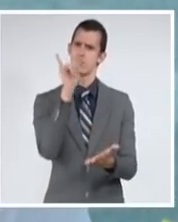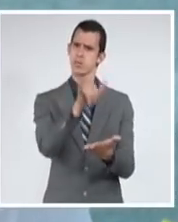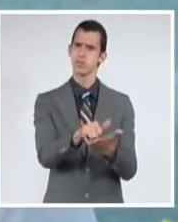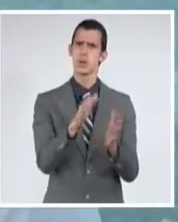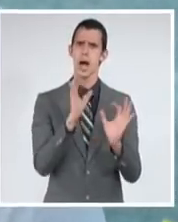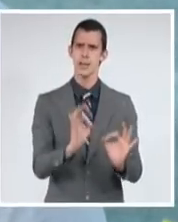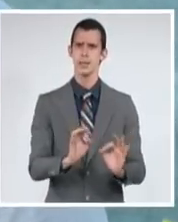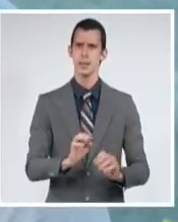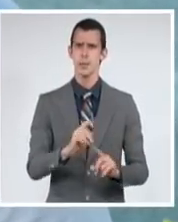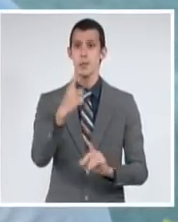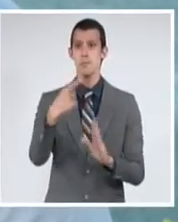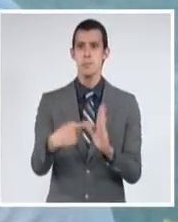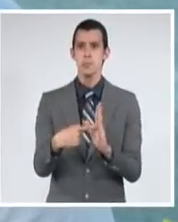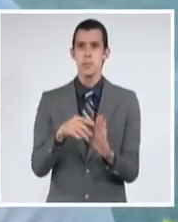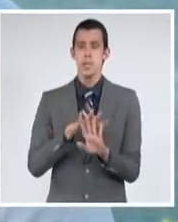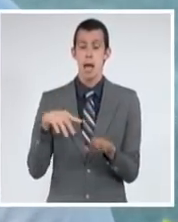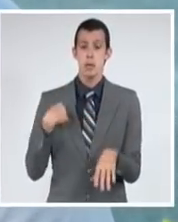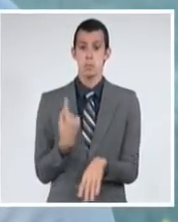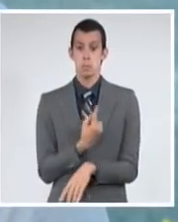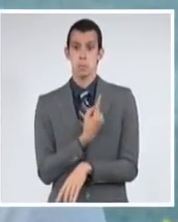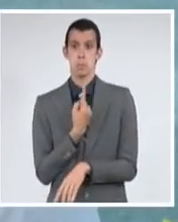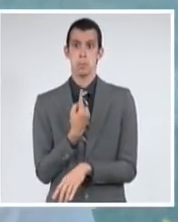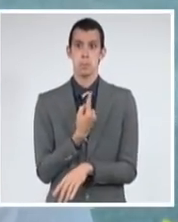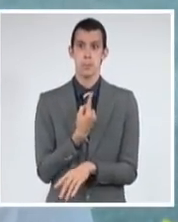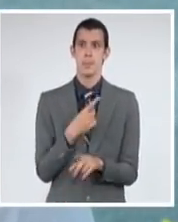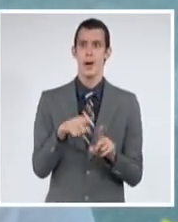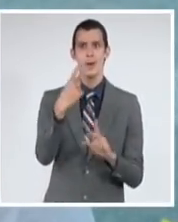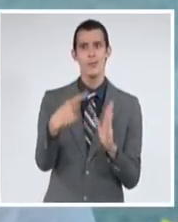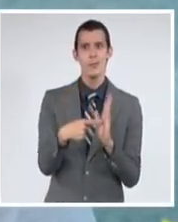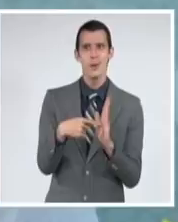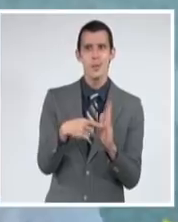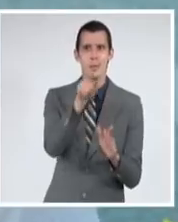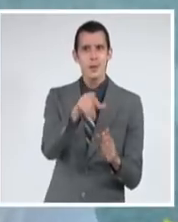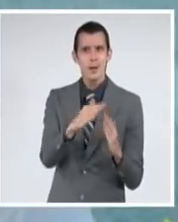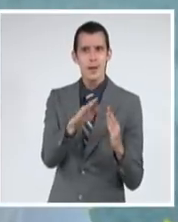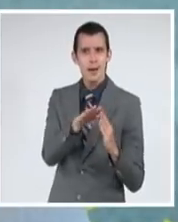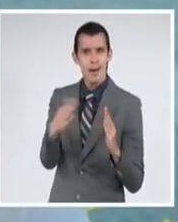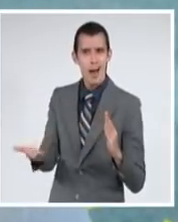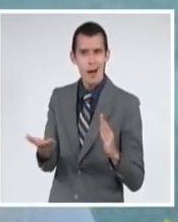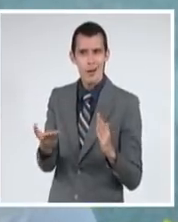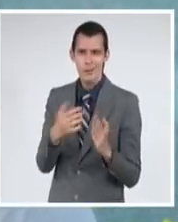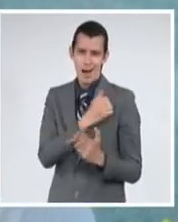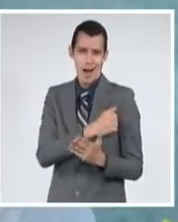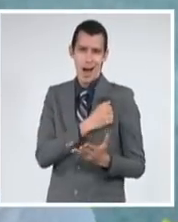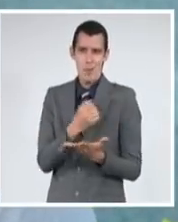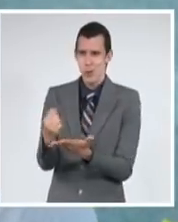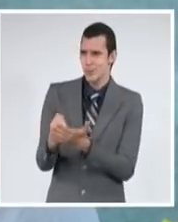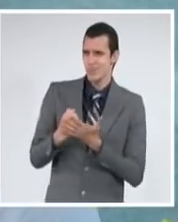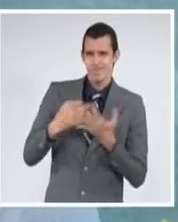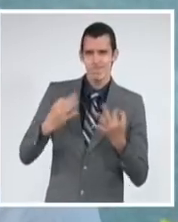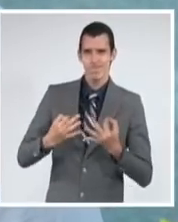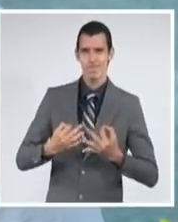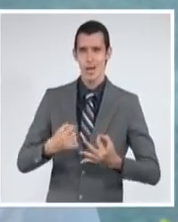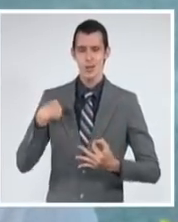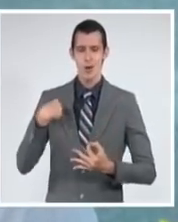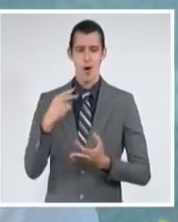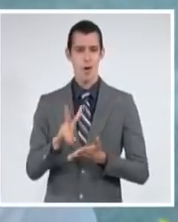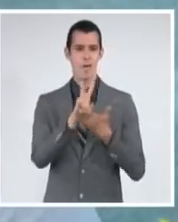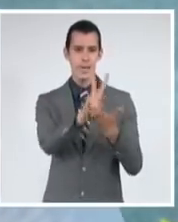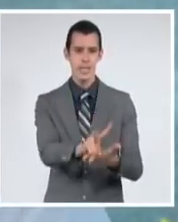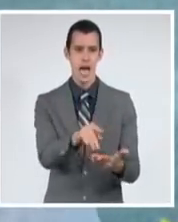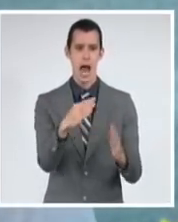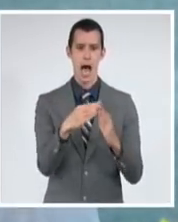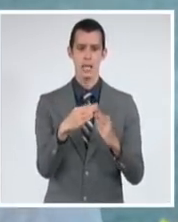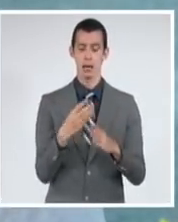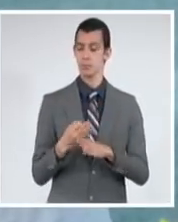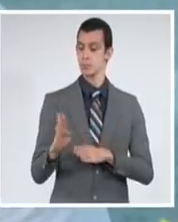Los vecinos míos eran padres para mí. Siempre tenía un plato en una mesa de esas. Siempre estaban preocupados